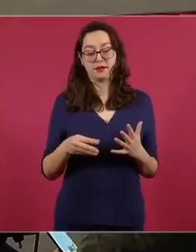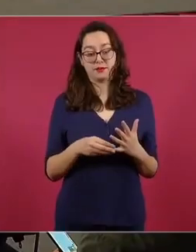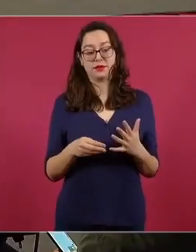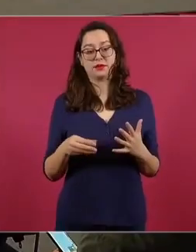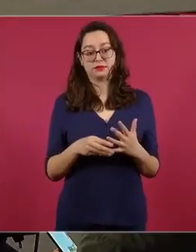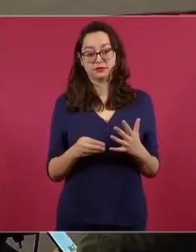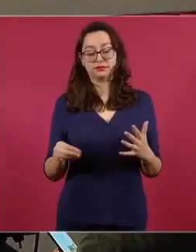El juez ordenó